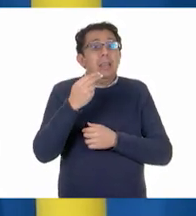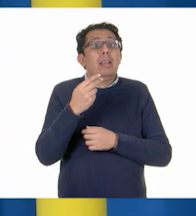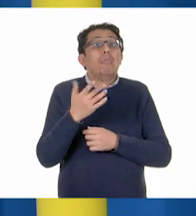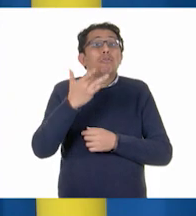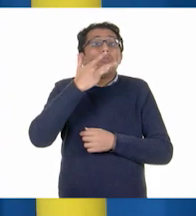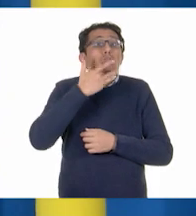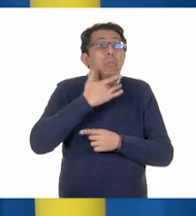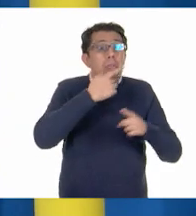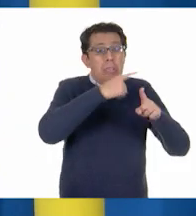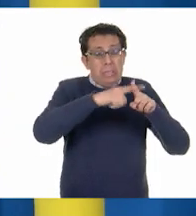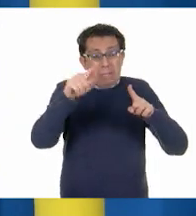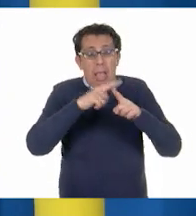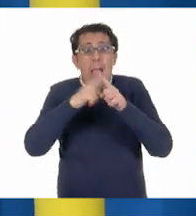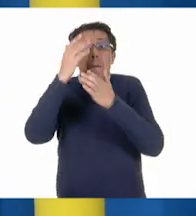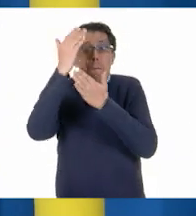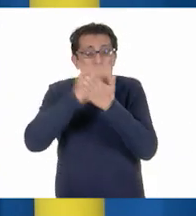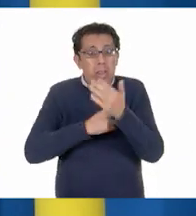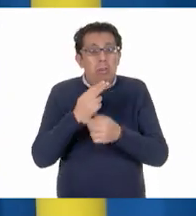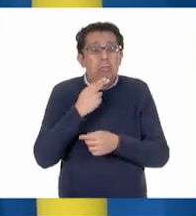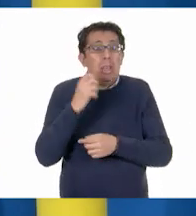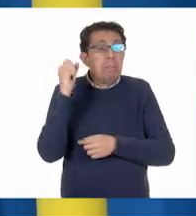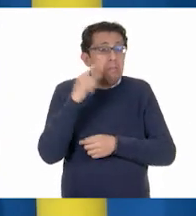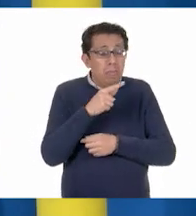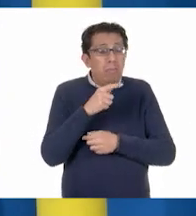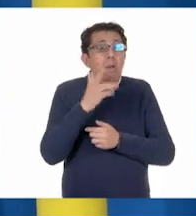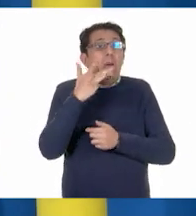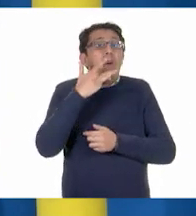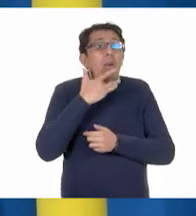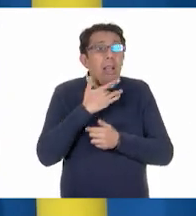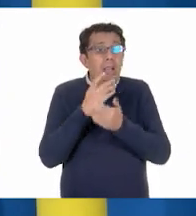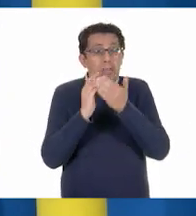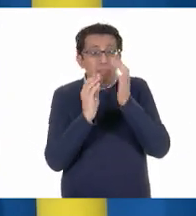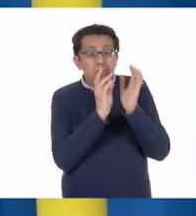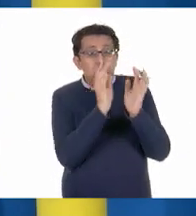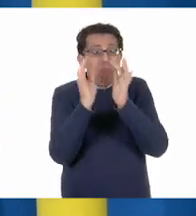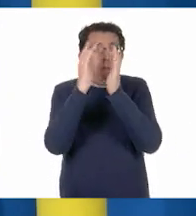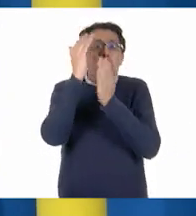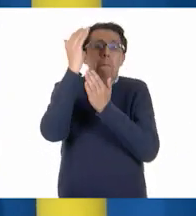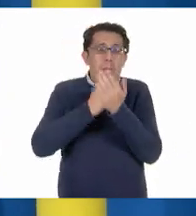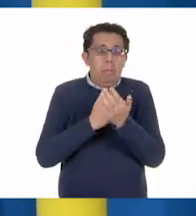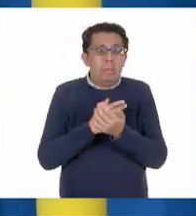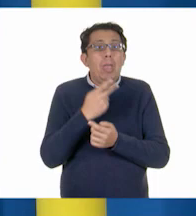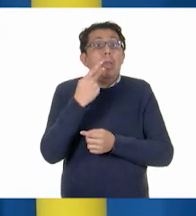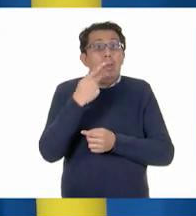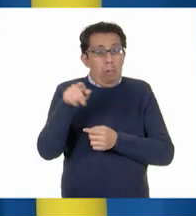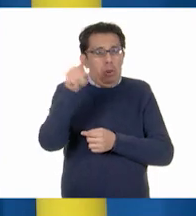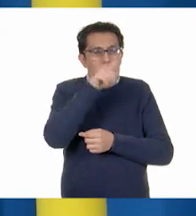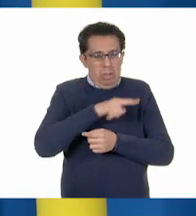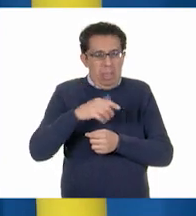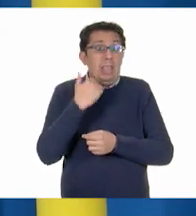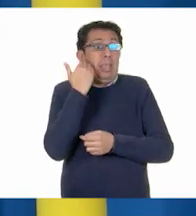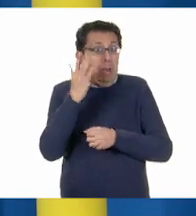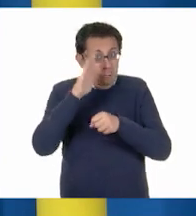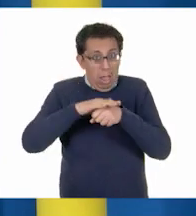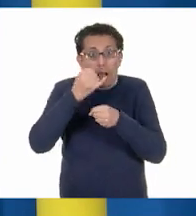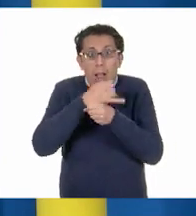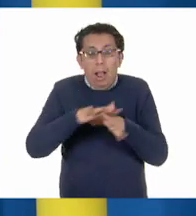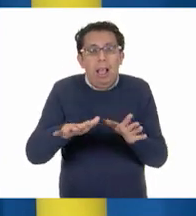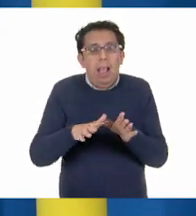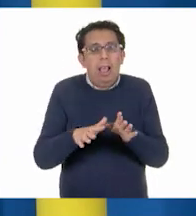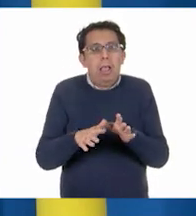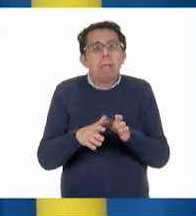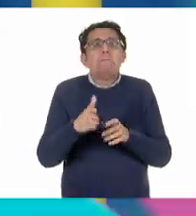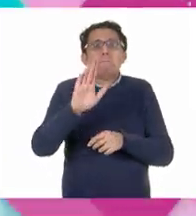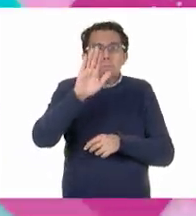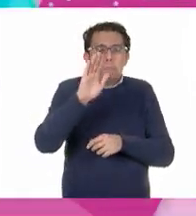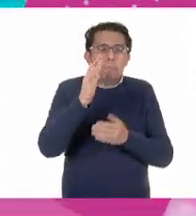combustibles fósiles y la emisión de gases de efecto invernadero. Pero para que tengan un poquito más de información, los invito a que vean el